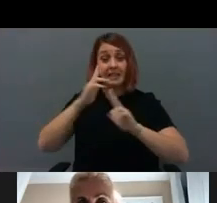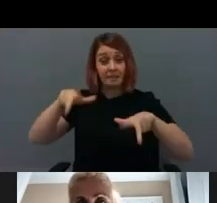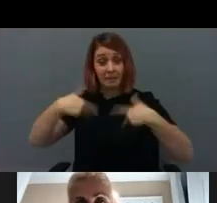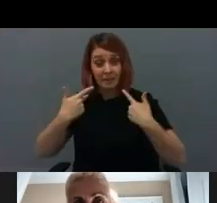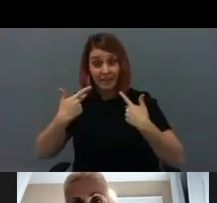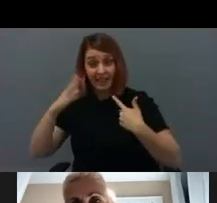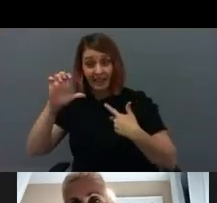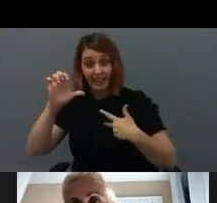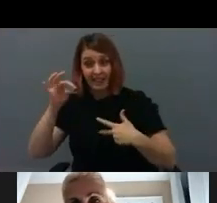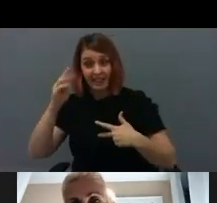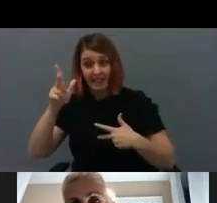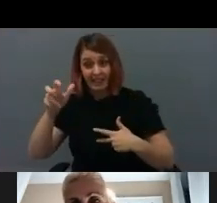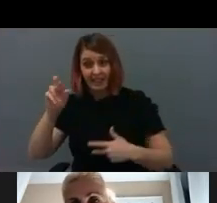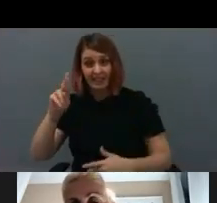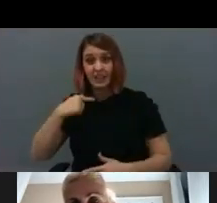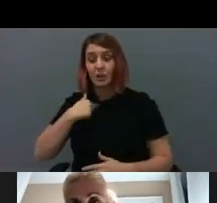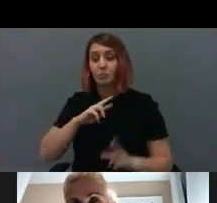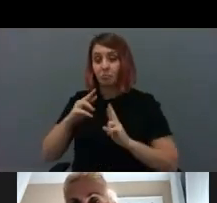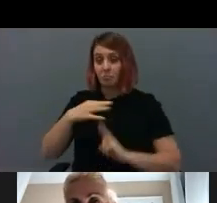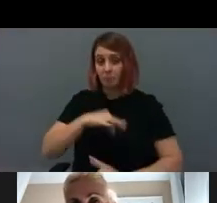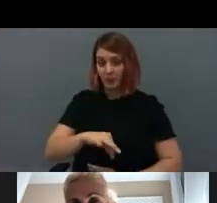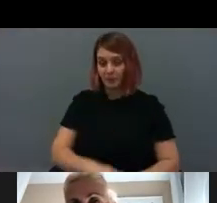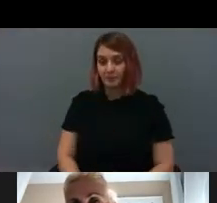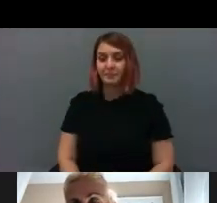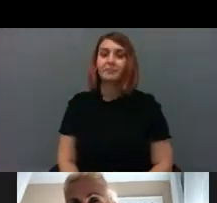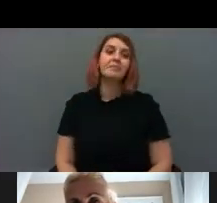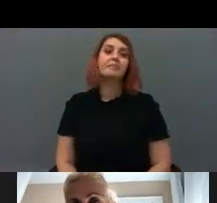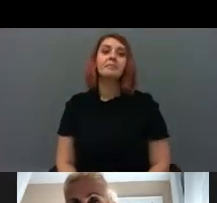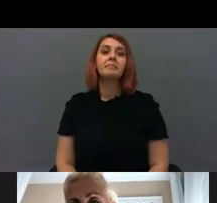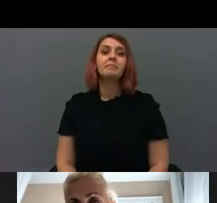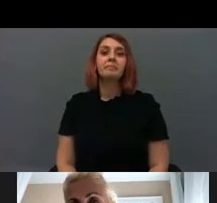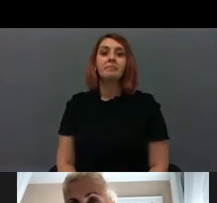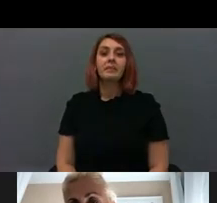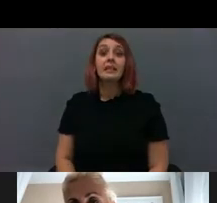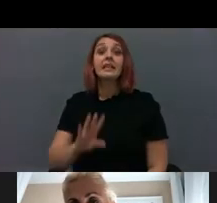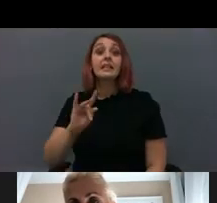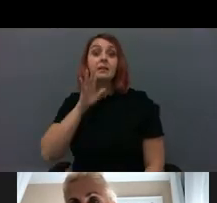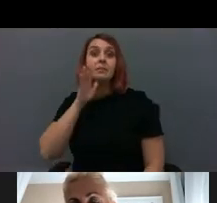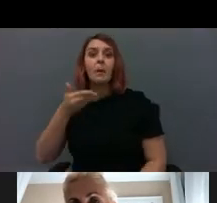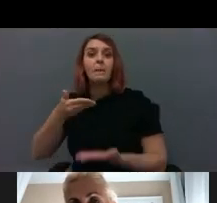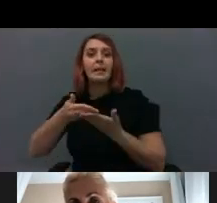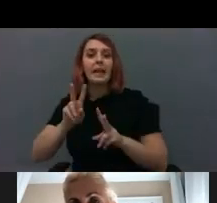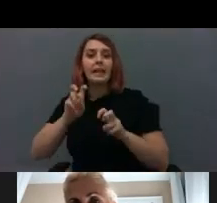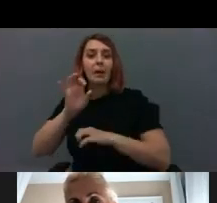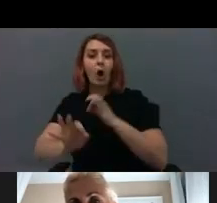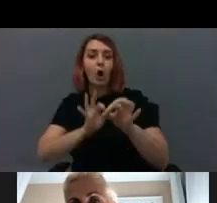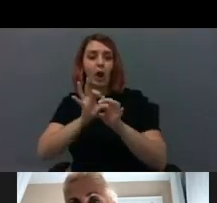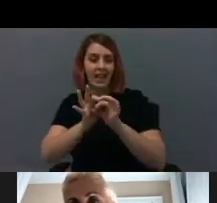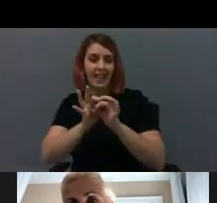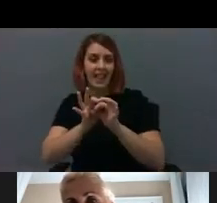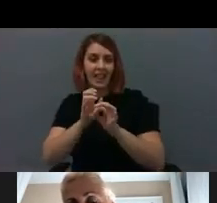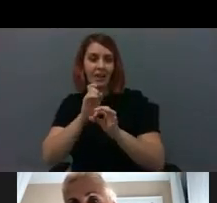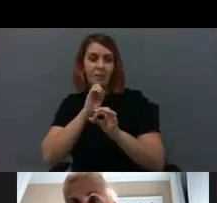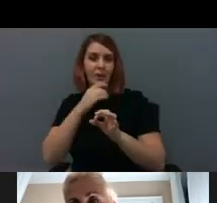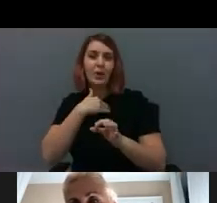Esther, le podría contestar a Raquel. Sí, porque lo que ella plantea es un tema de organización, pero yo